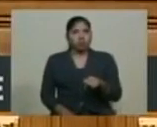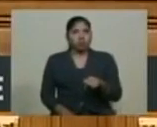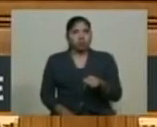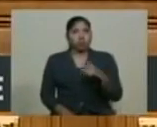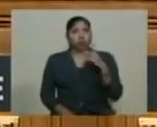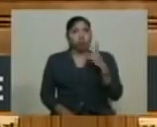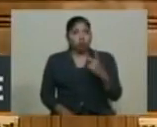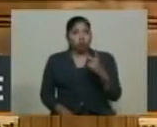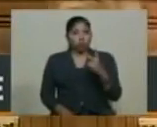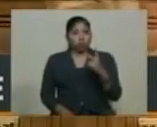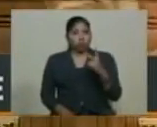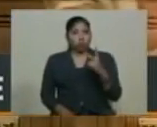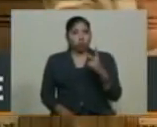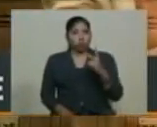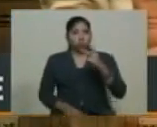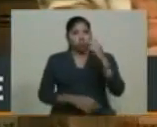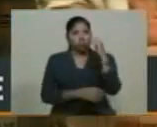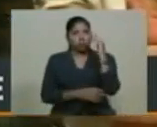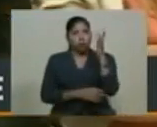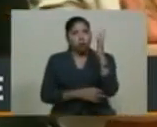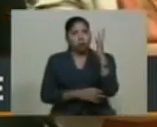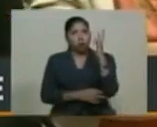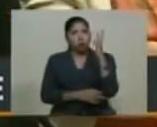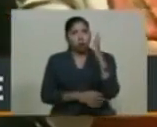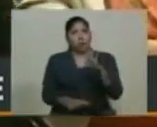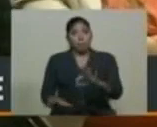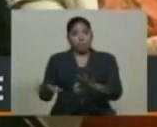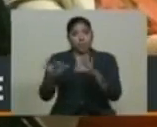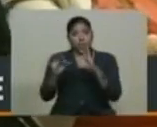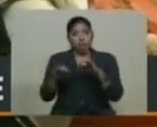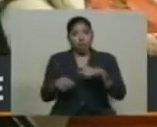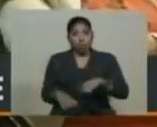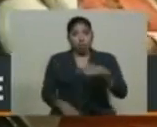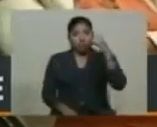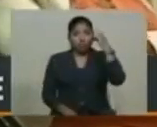sesiones solemnes el mismo día, sobre la misma fecha.